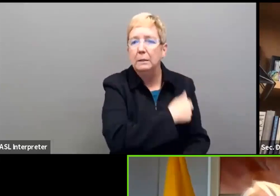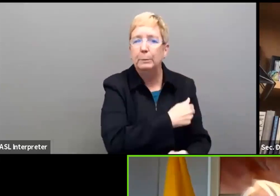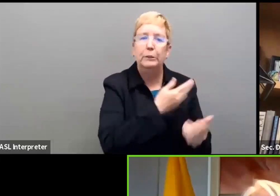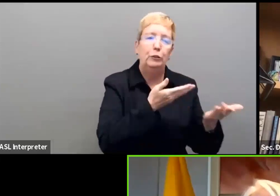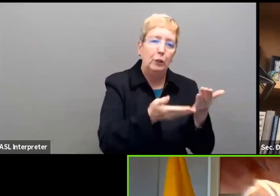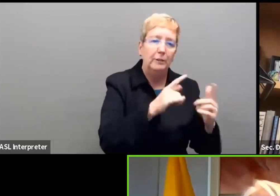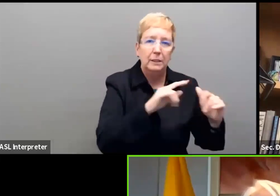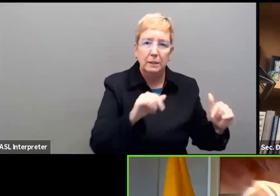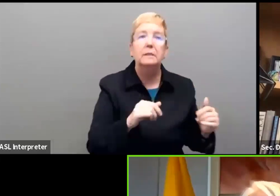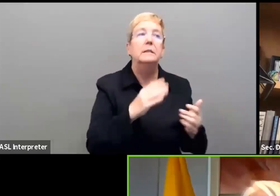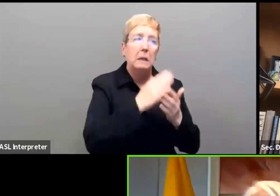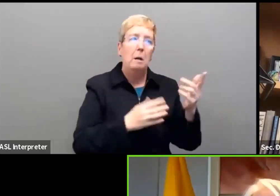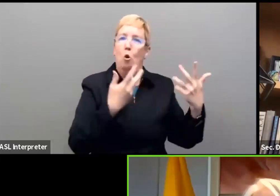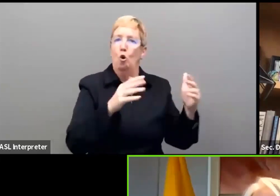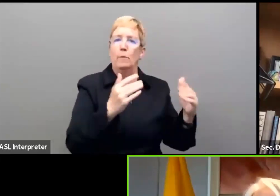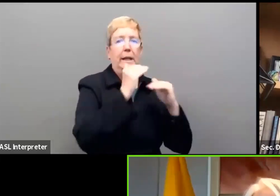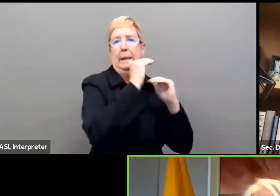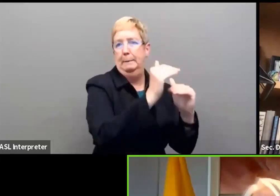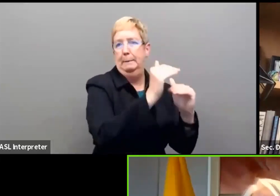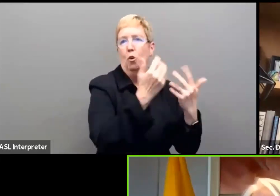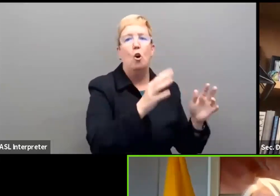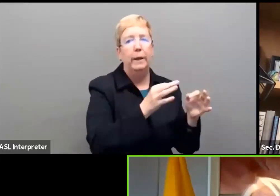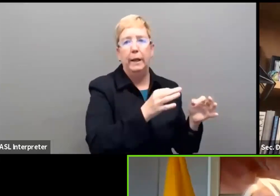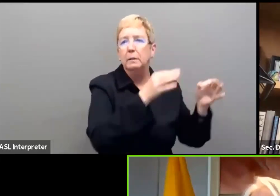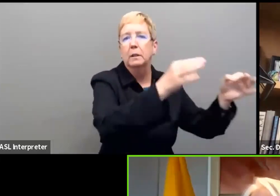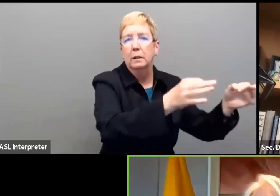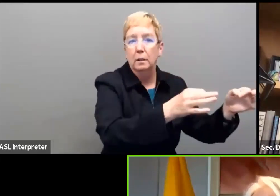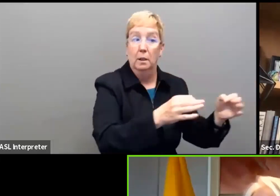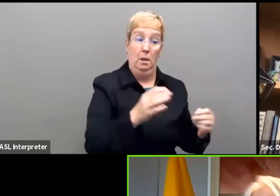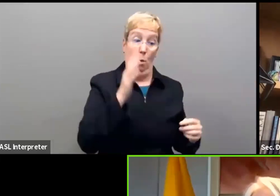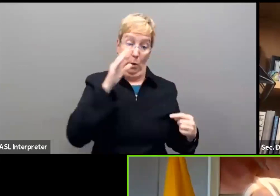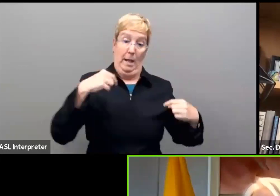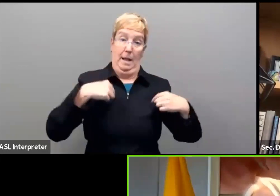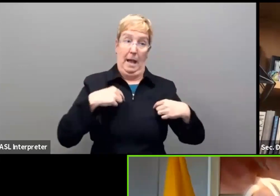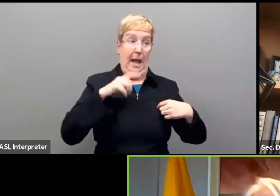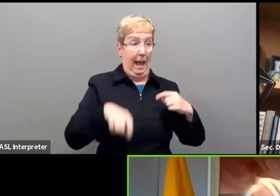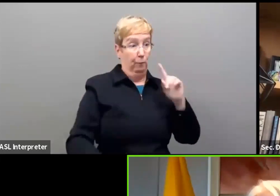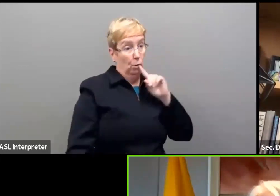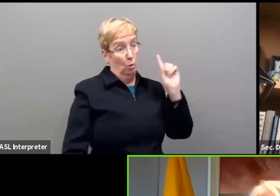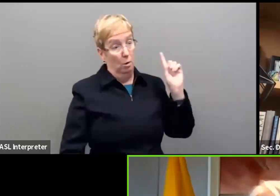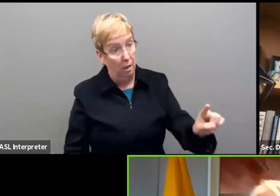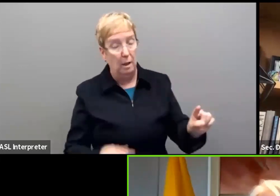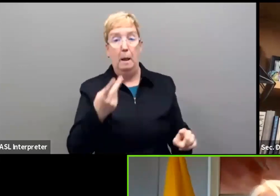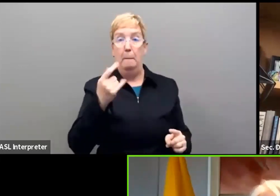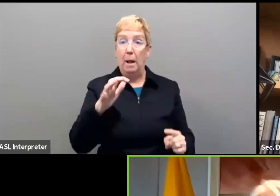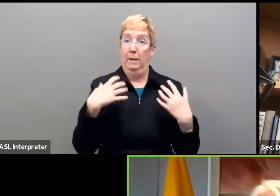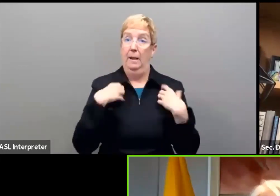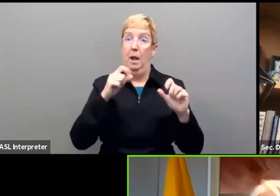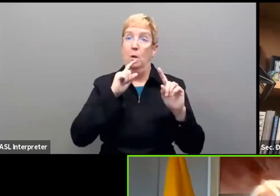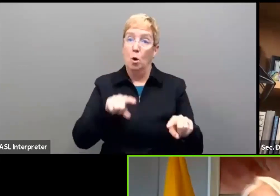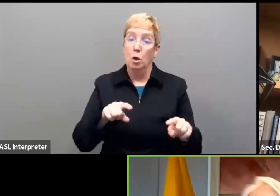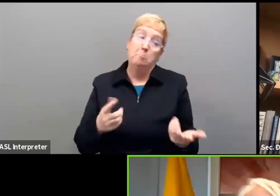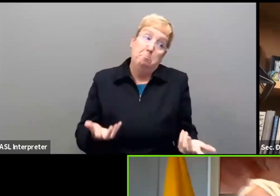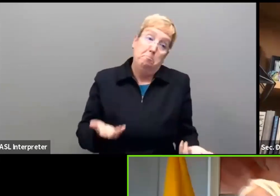procedimientos o cirugías no urgentes y no sé si vamos a tener